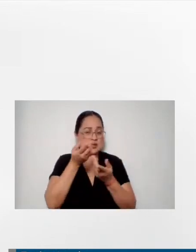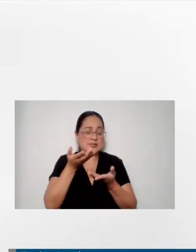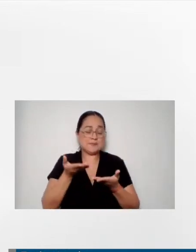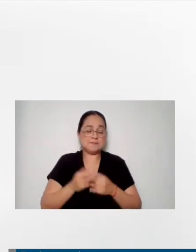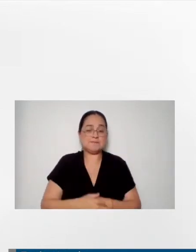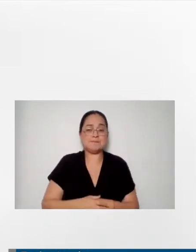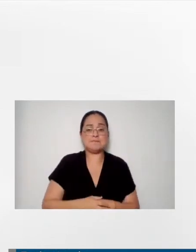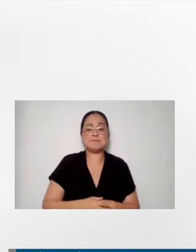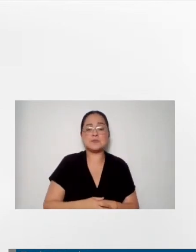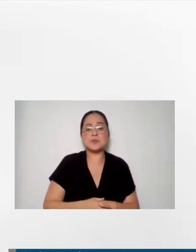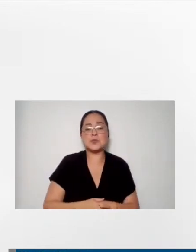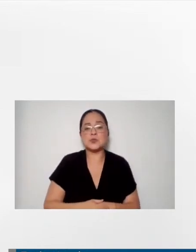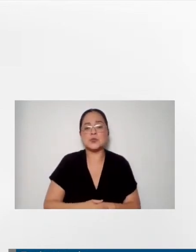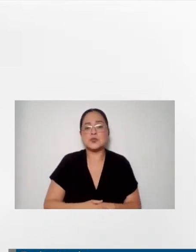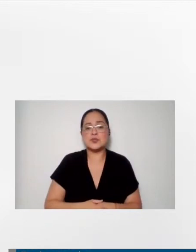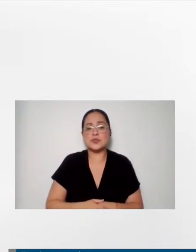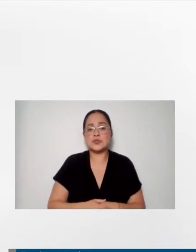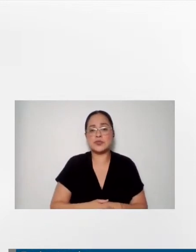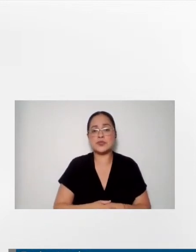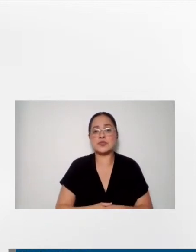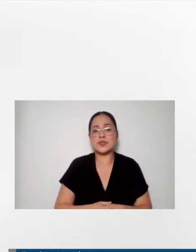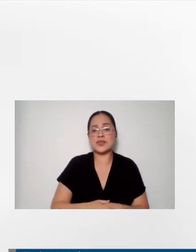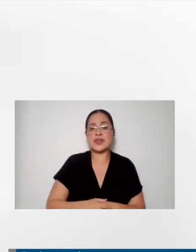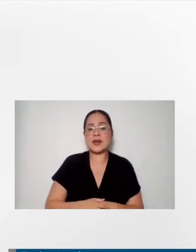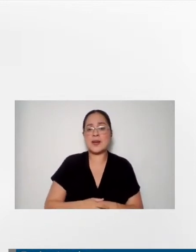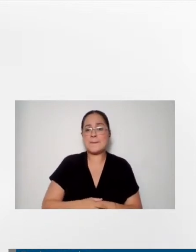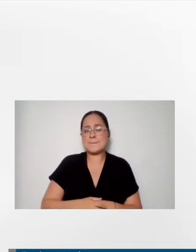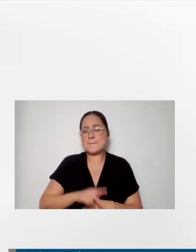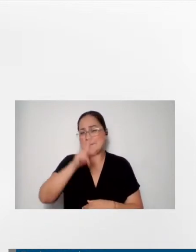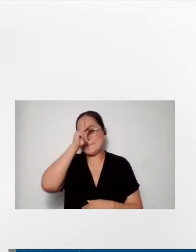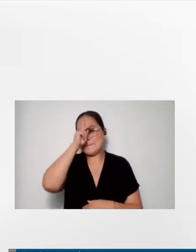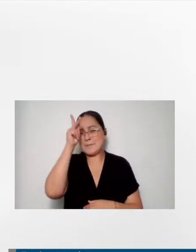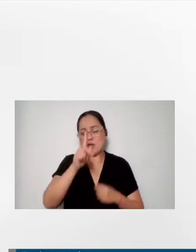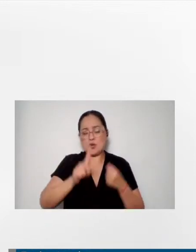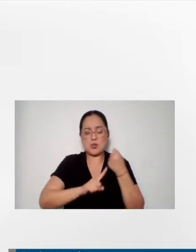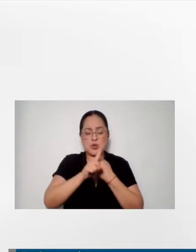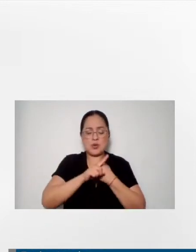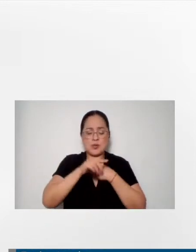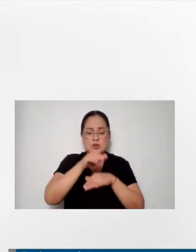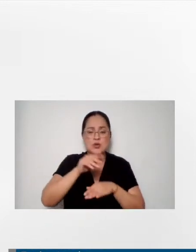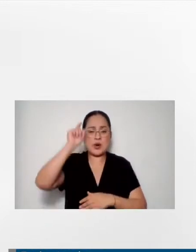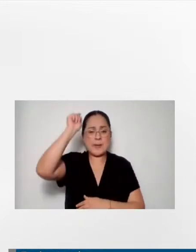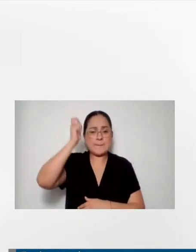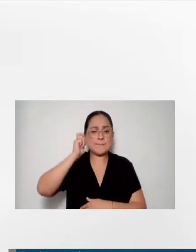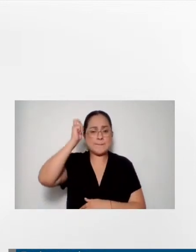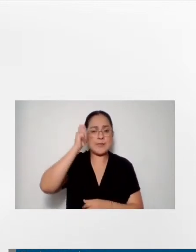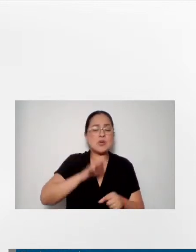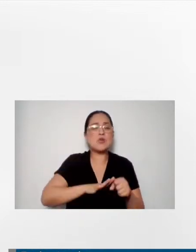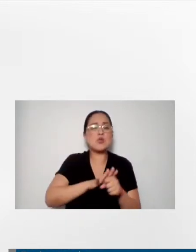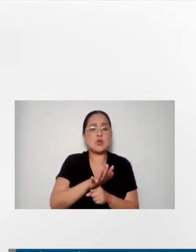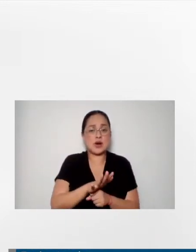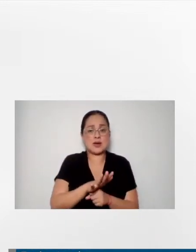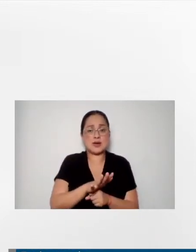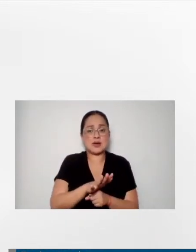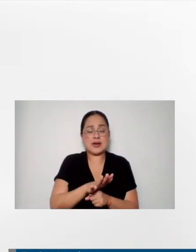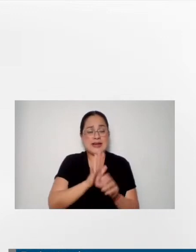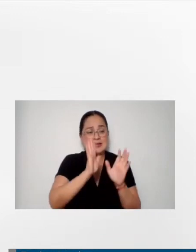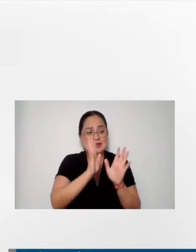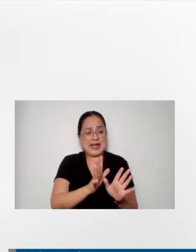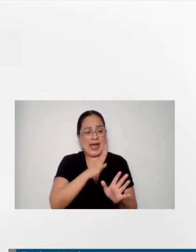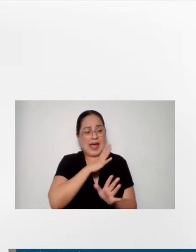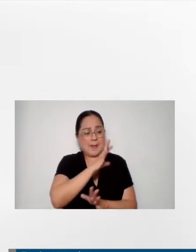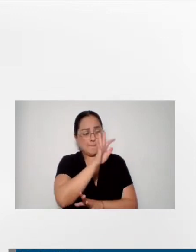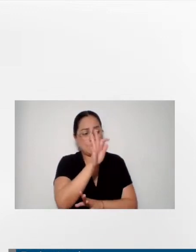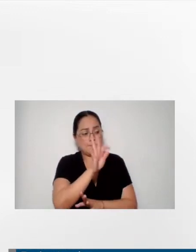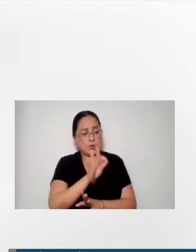cuaderno. O sea, uno de los mayores problemas en alimentos es, o sea, hay una pensión alimenticia, pero ahora